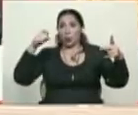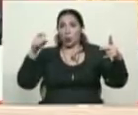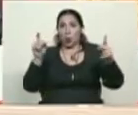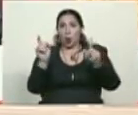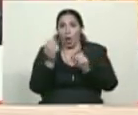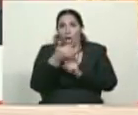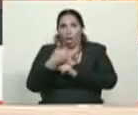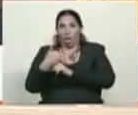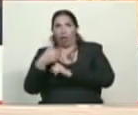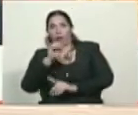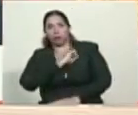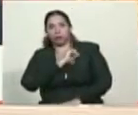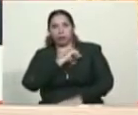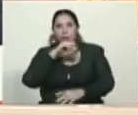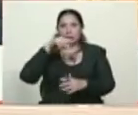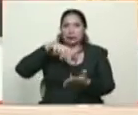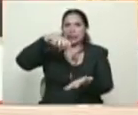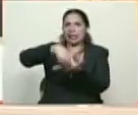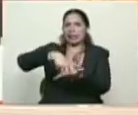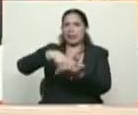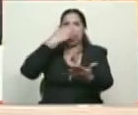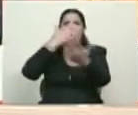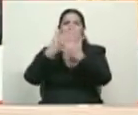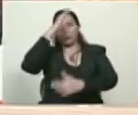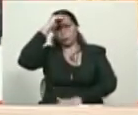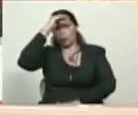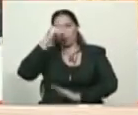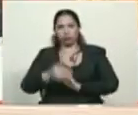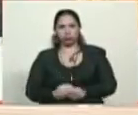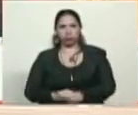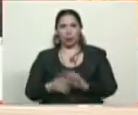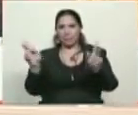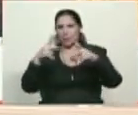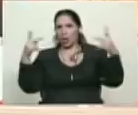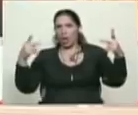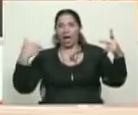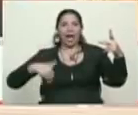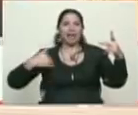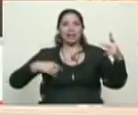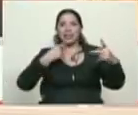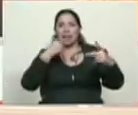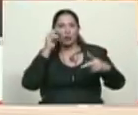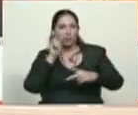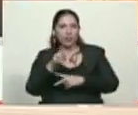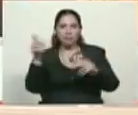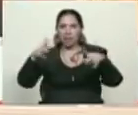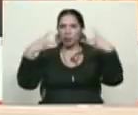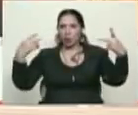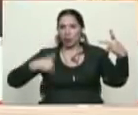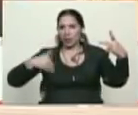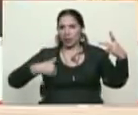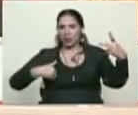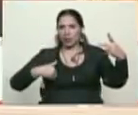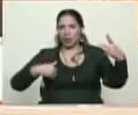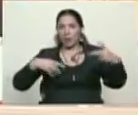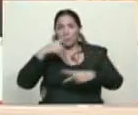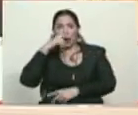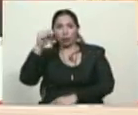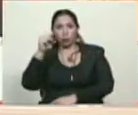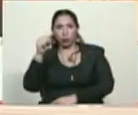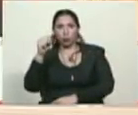acobardado, se rinde Trump, Miami Herald. Por allá por Argentina vi un titular, Maduro